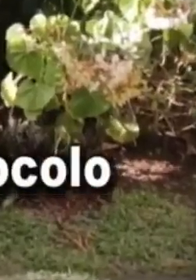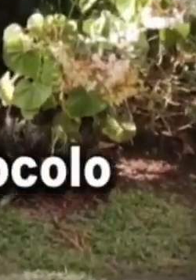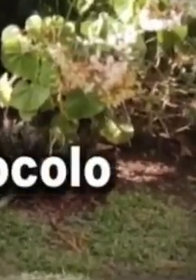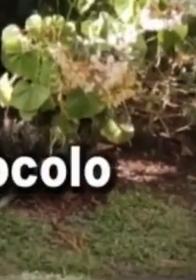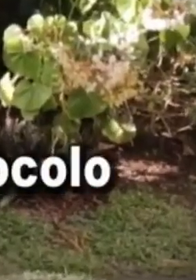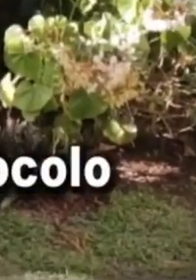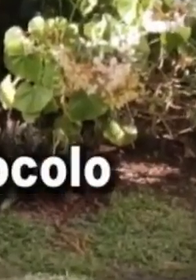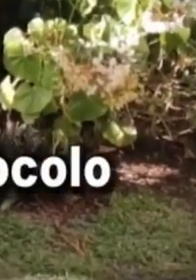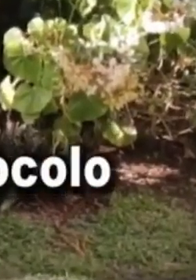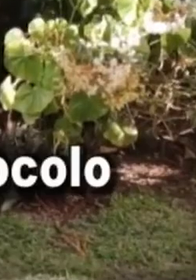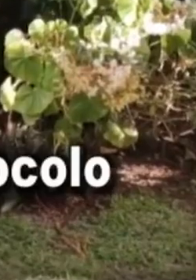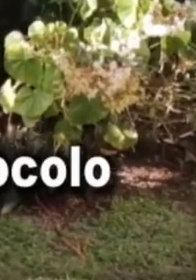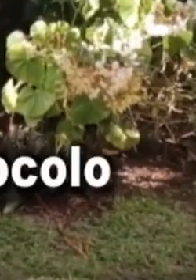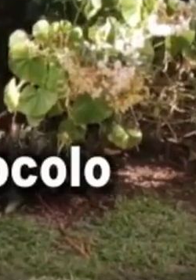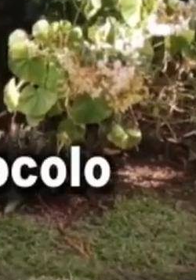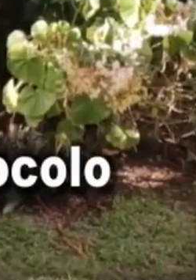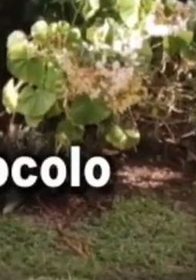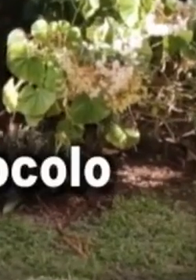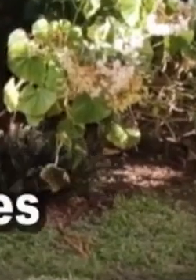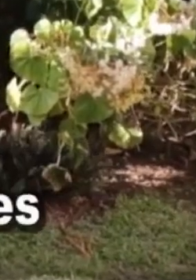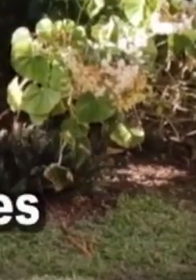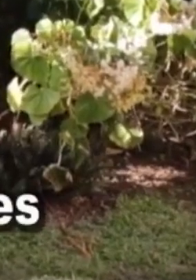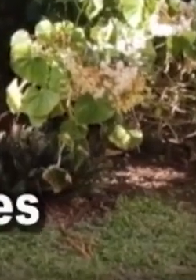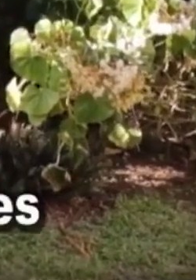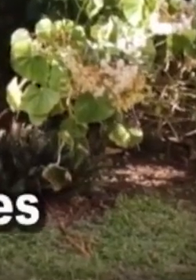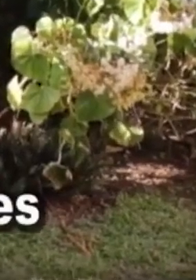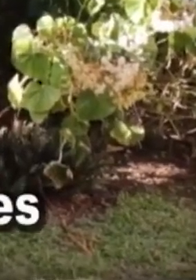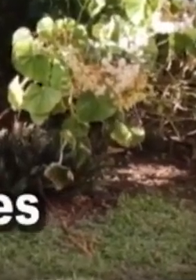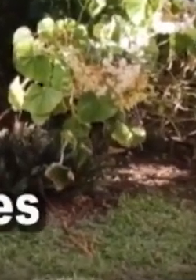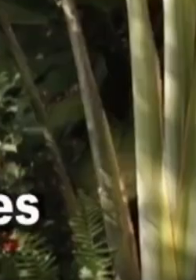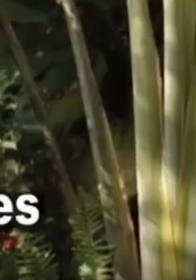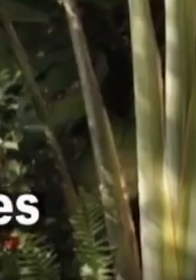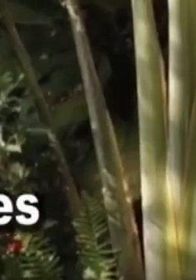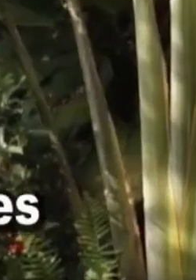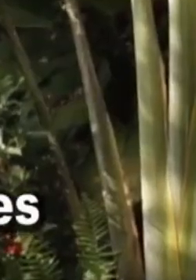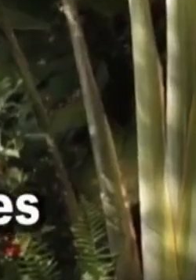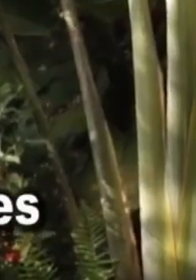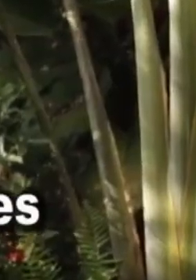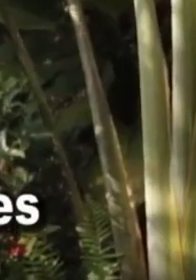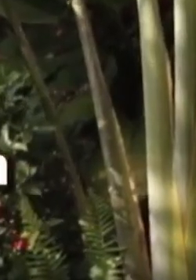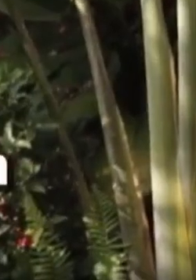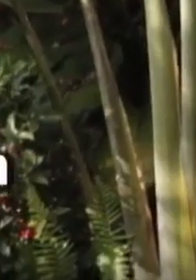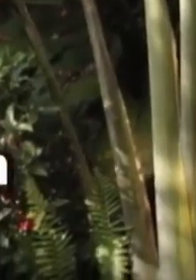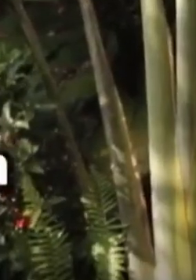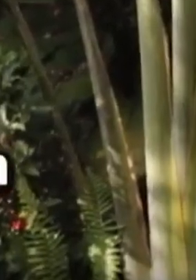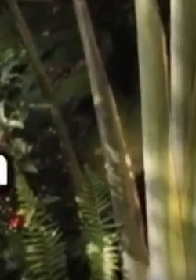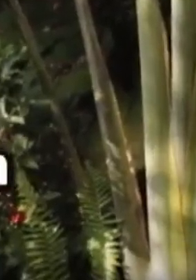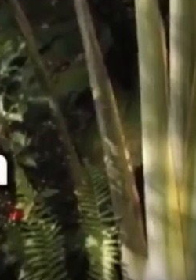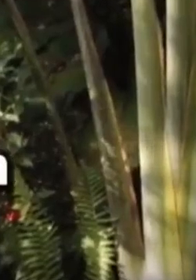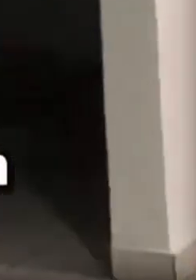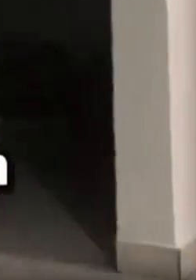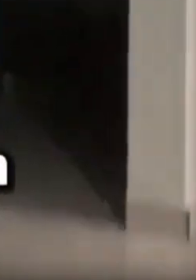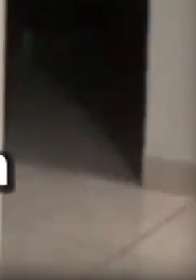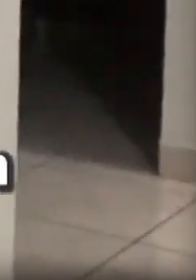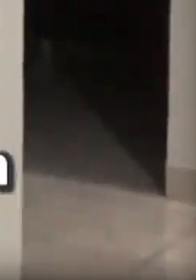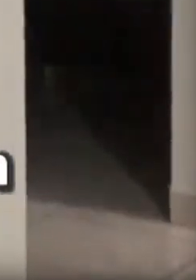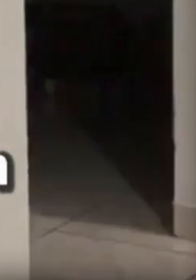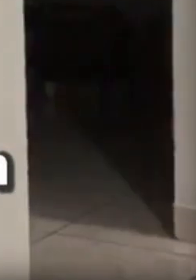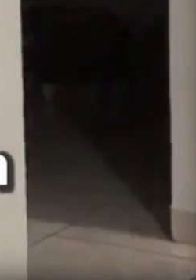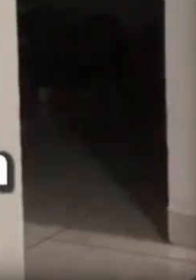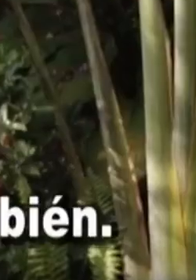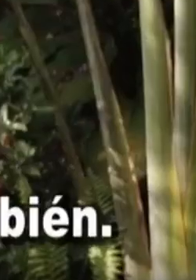Debemos cumplir con el protocolo de estornudo y tos. Son muy fáciles, pero vitales. Si estornudo, me tapo con